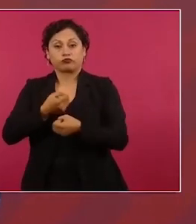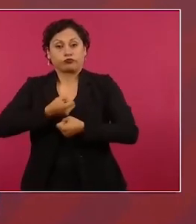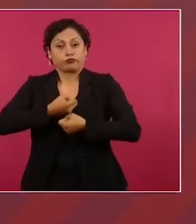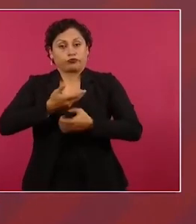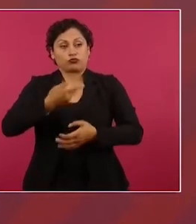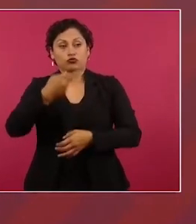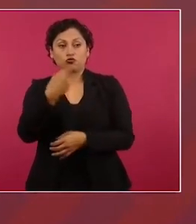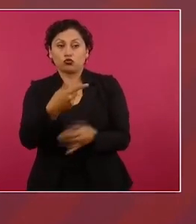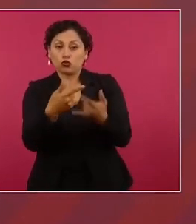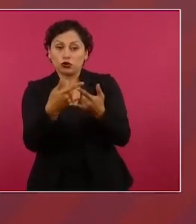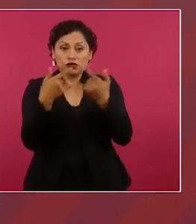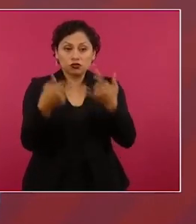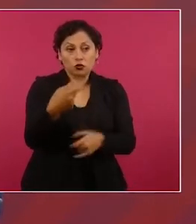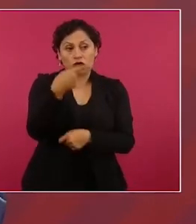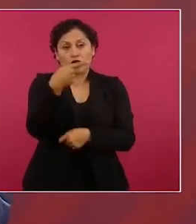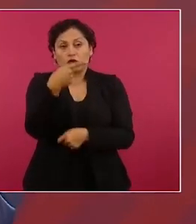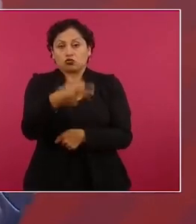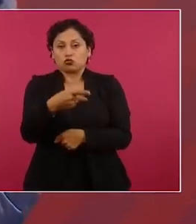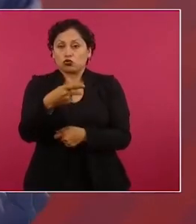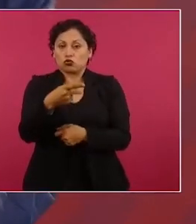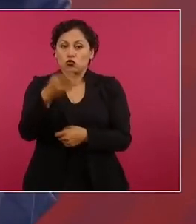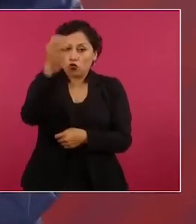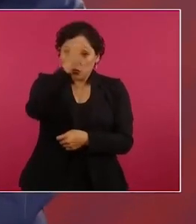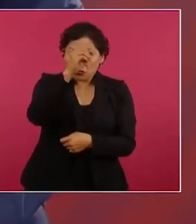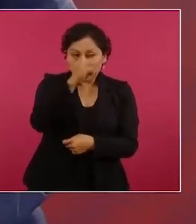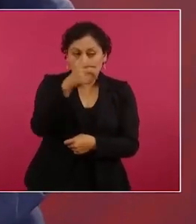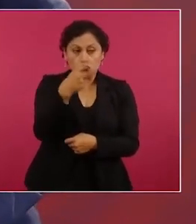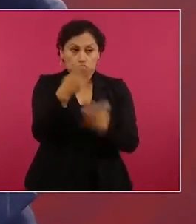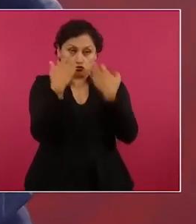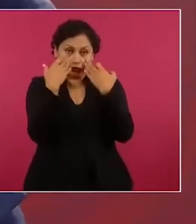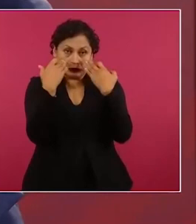aclarar si participaron o no participaron, si son